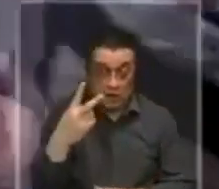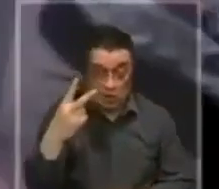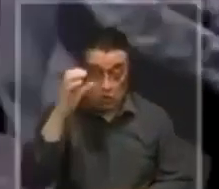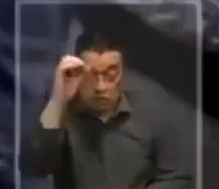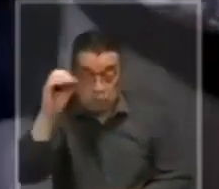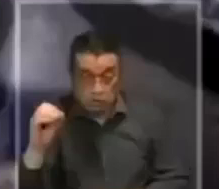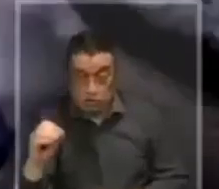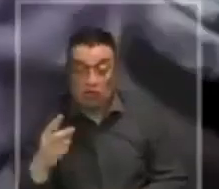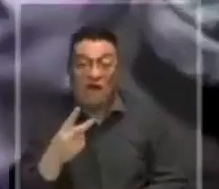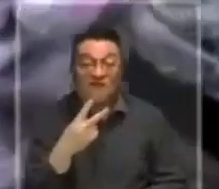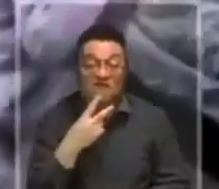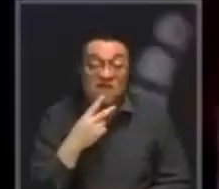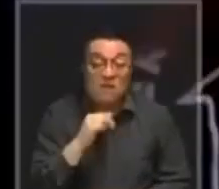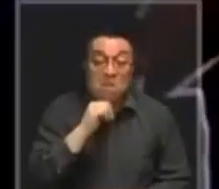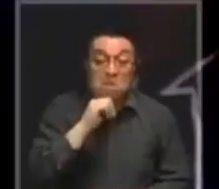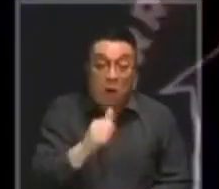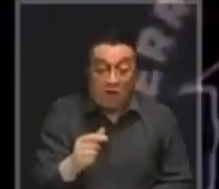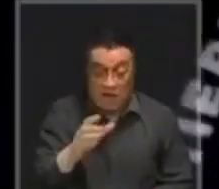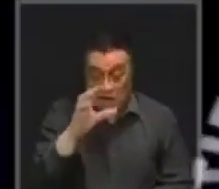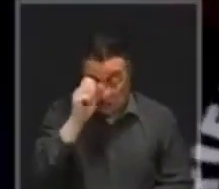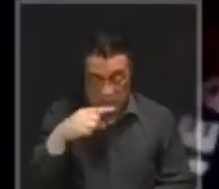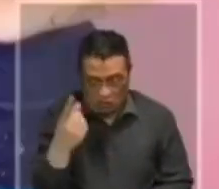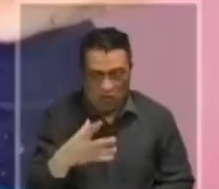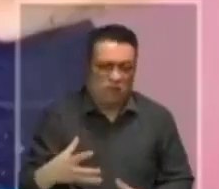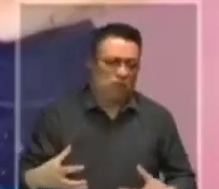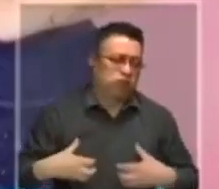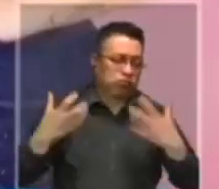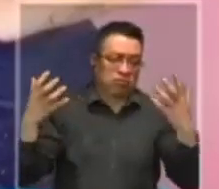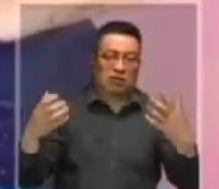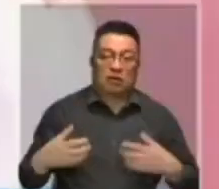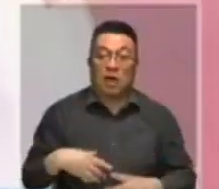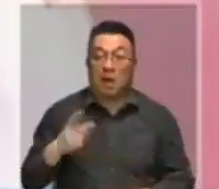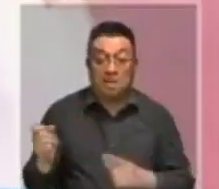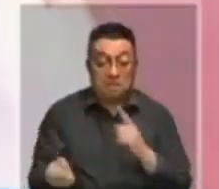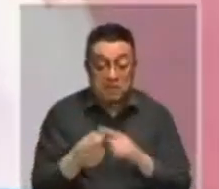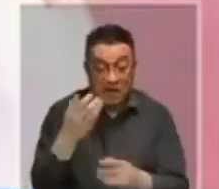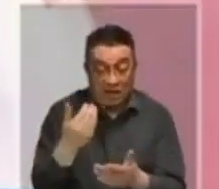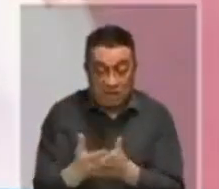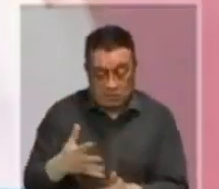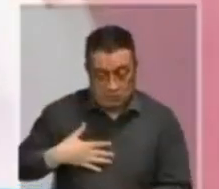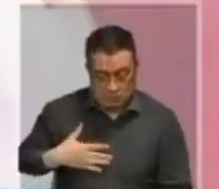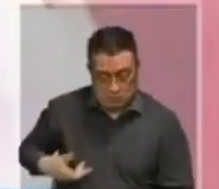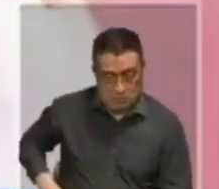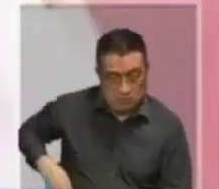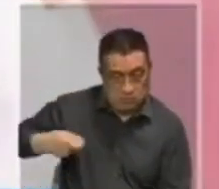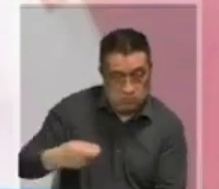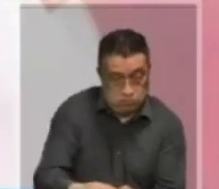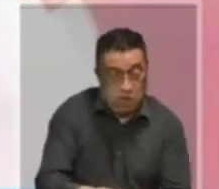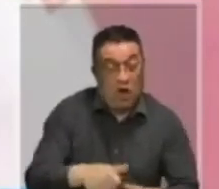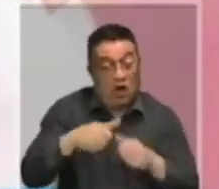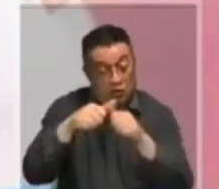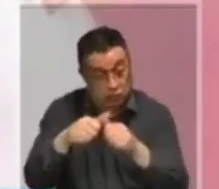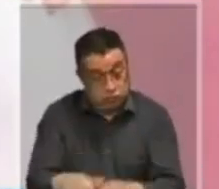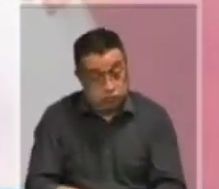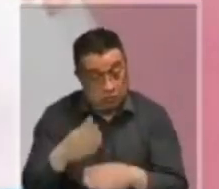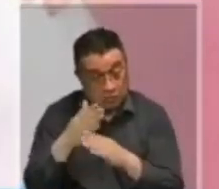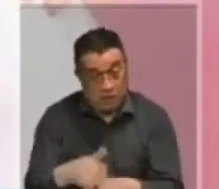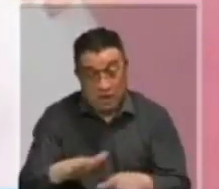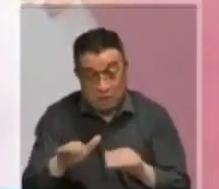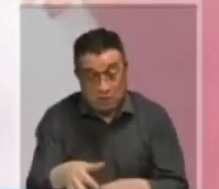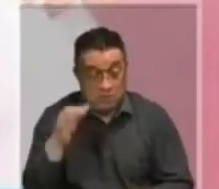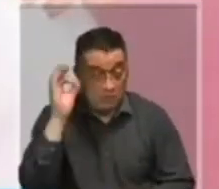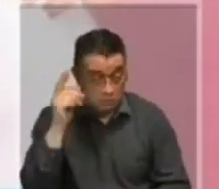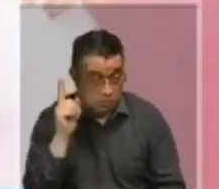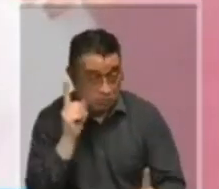habitantes viviendo en la pobreza, causa indignación. La primera vez le pagó de bolsillo y después, para seguir tomando las mismas sesiones